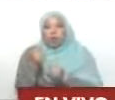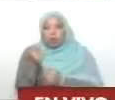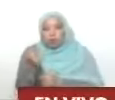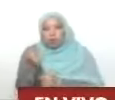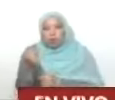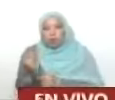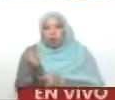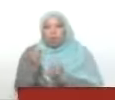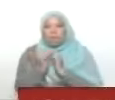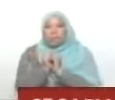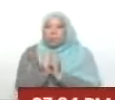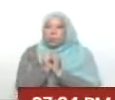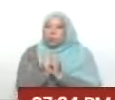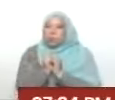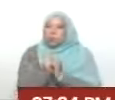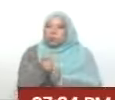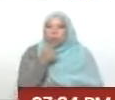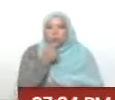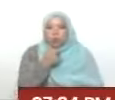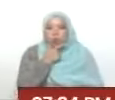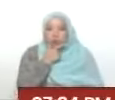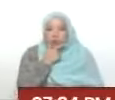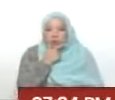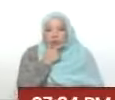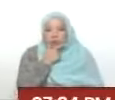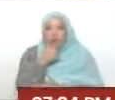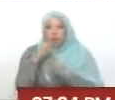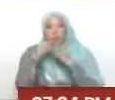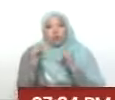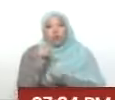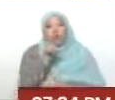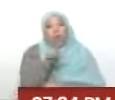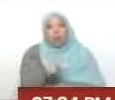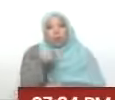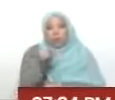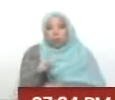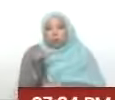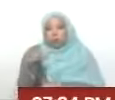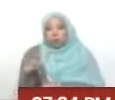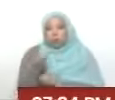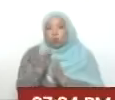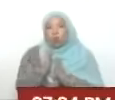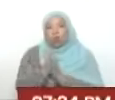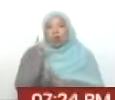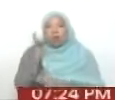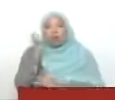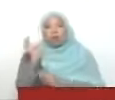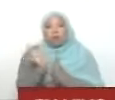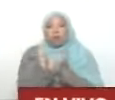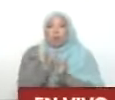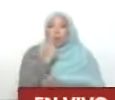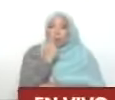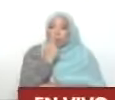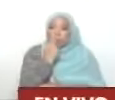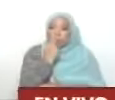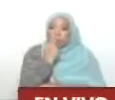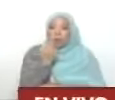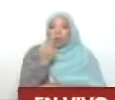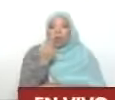sus cosas. Muy hermoso. Recomiendo a todo aquel devoto de José Gregorio Hernández que alguna vez vaya a